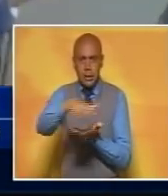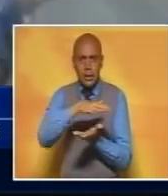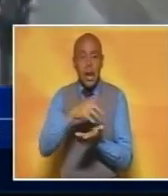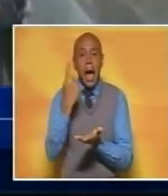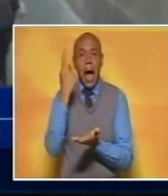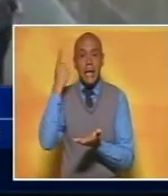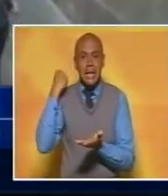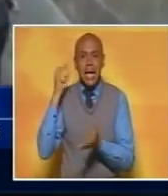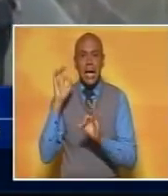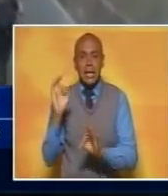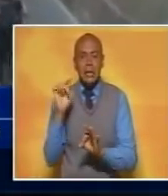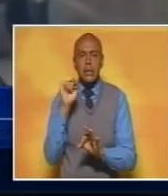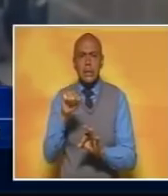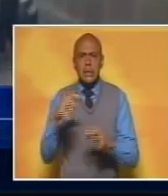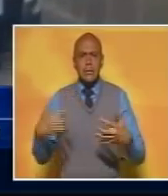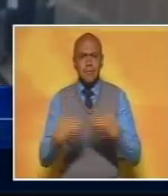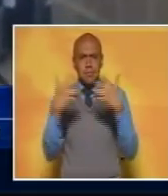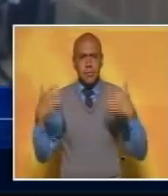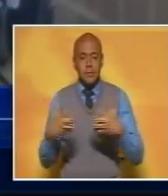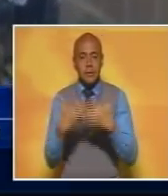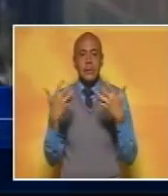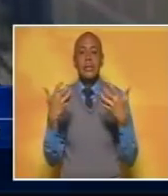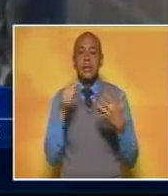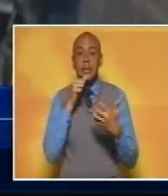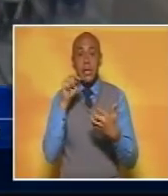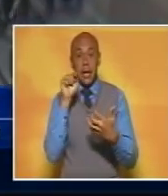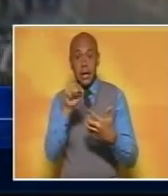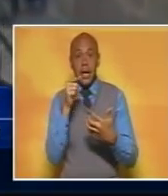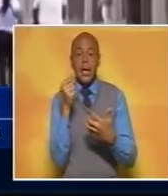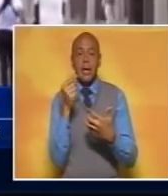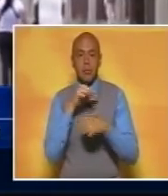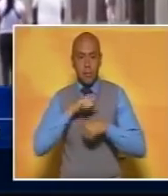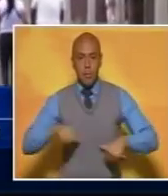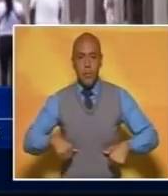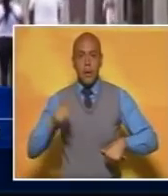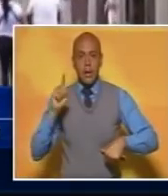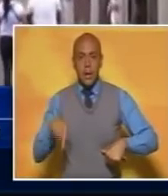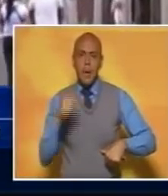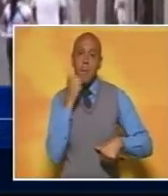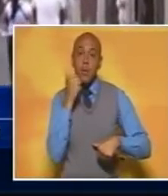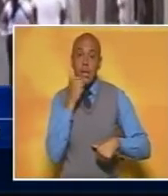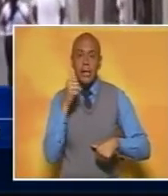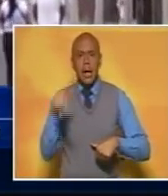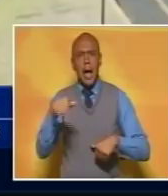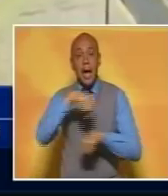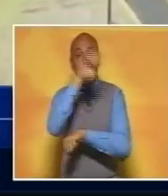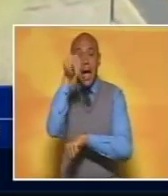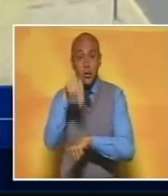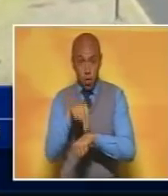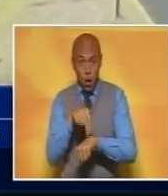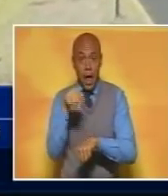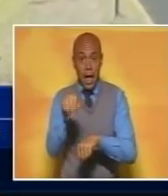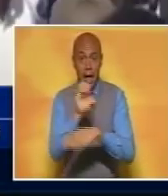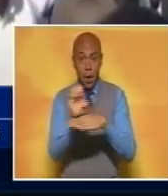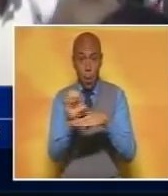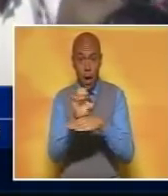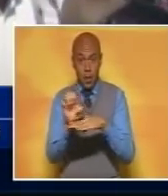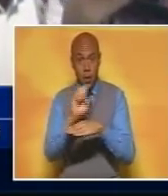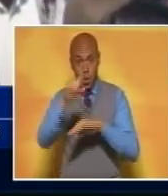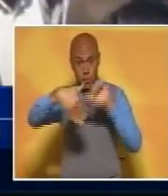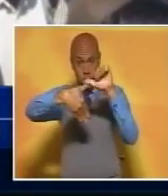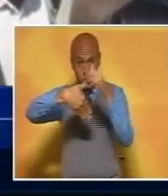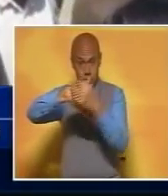registraran fuertes enfrentamientos entre la fuerza pública y los manifestantes. Solo a escala nacional se registran